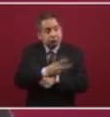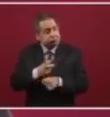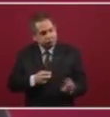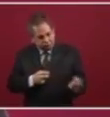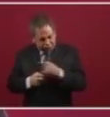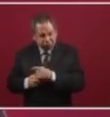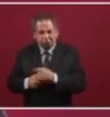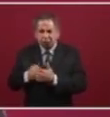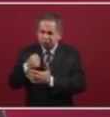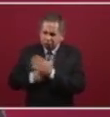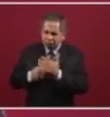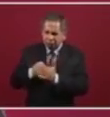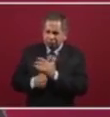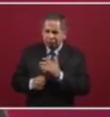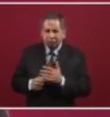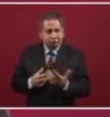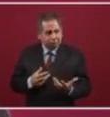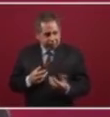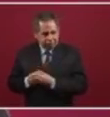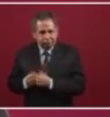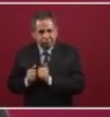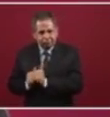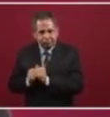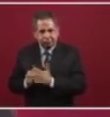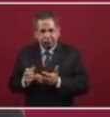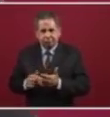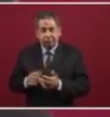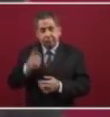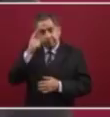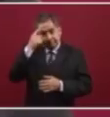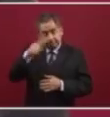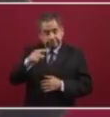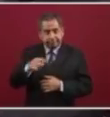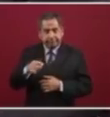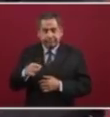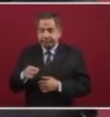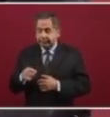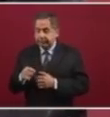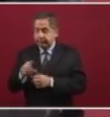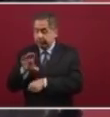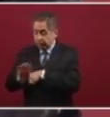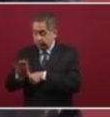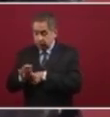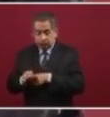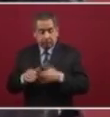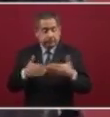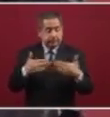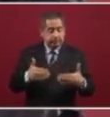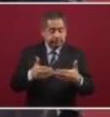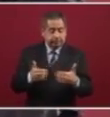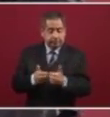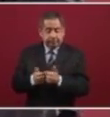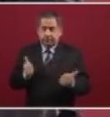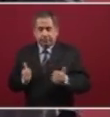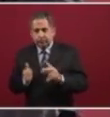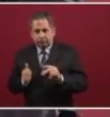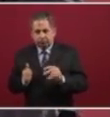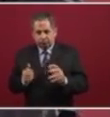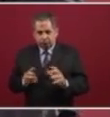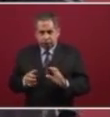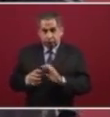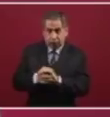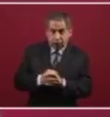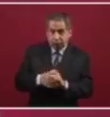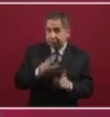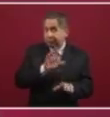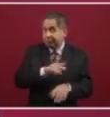para que no se separara Panamá de Colombia, porque ya estaba el proyecto del